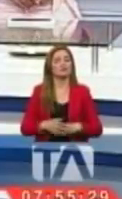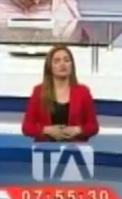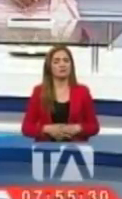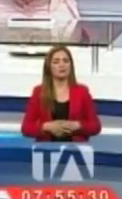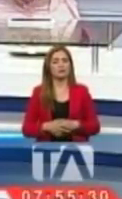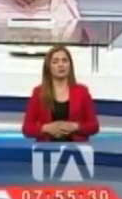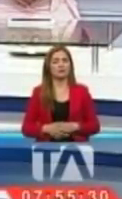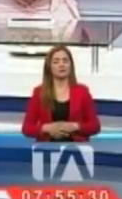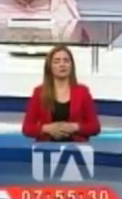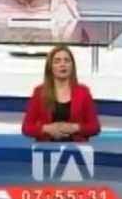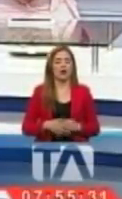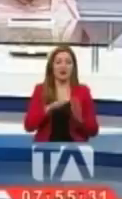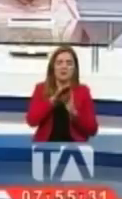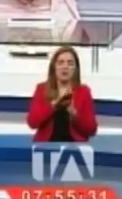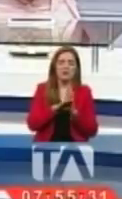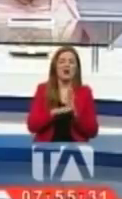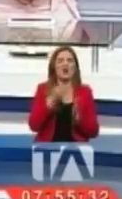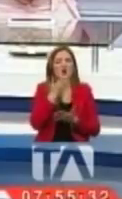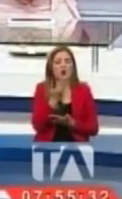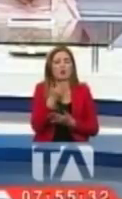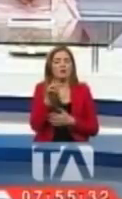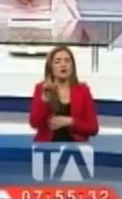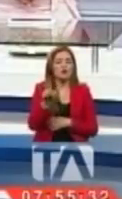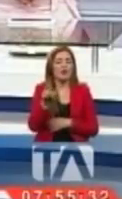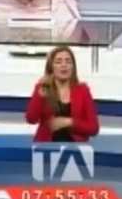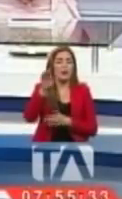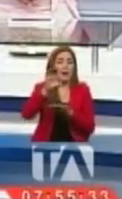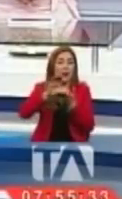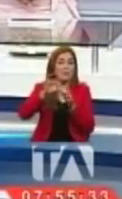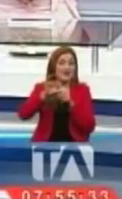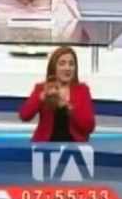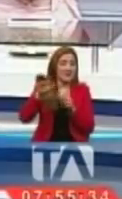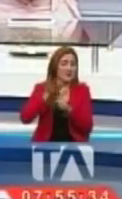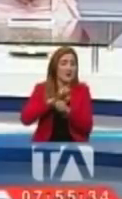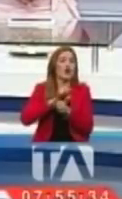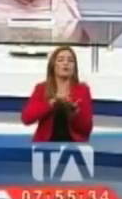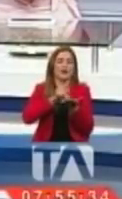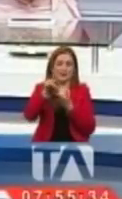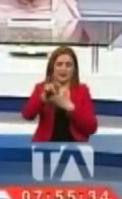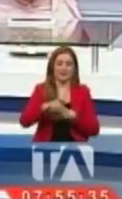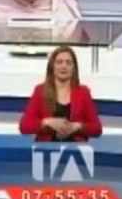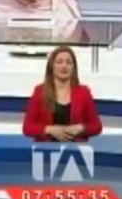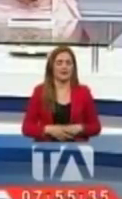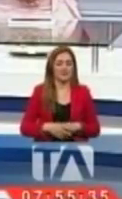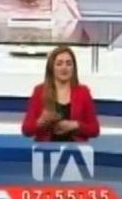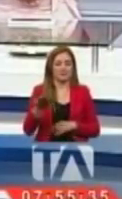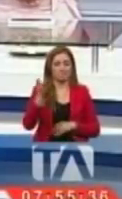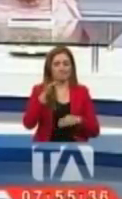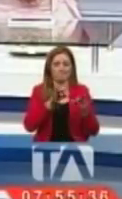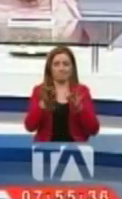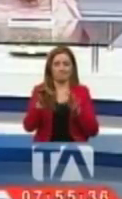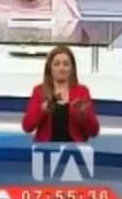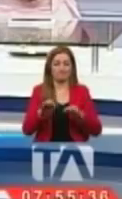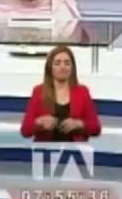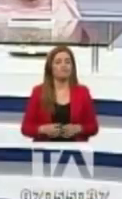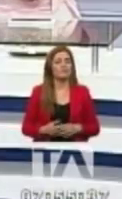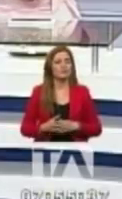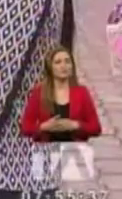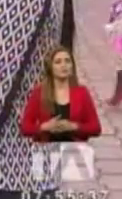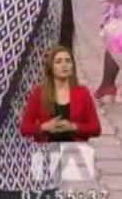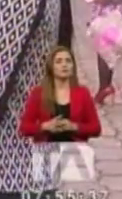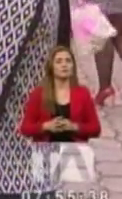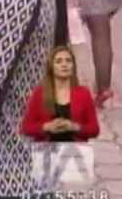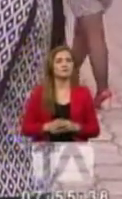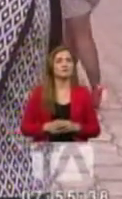o reducción de porcentajes el contribuyente debe cancelar todo el capital de la deuda en el siguiente reportaje les contamos como